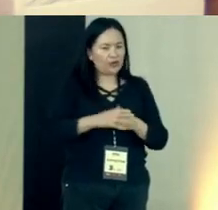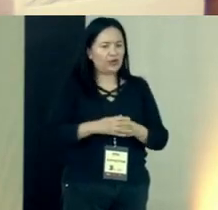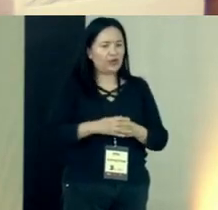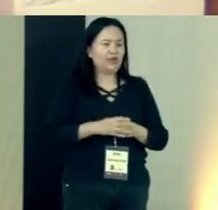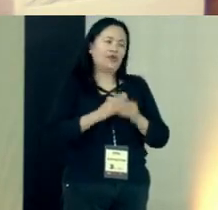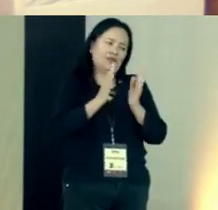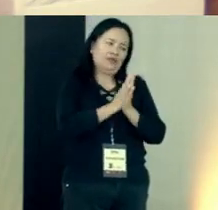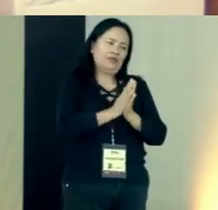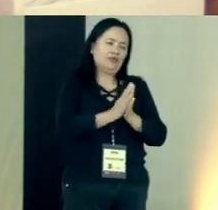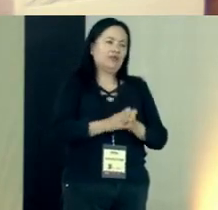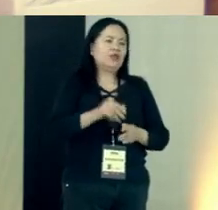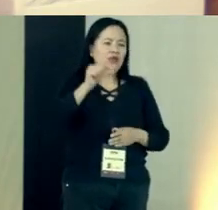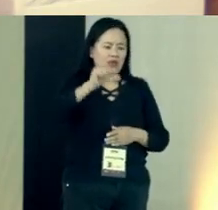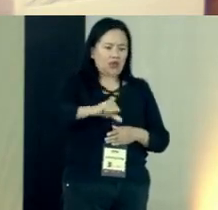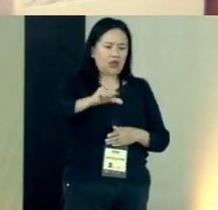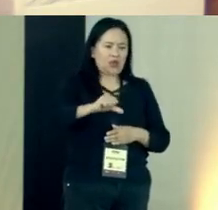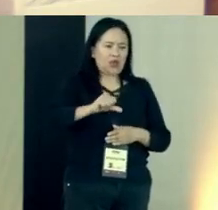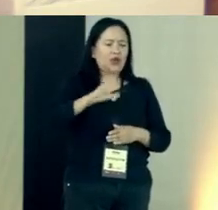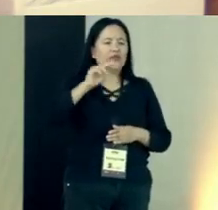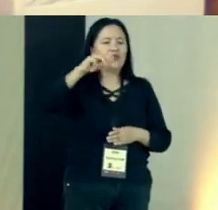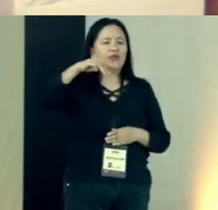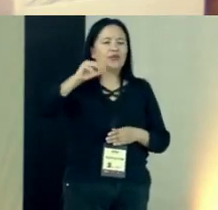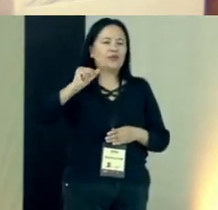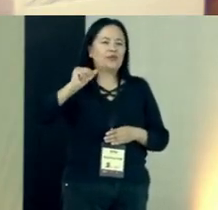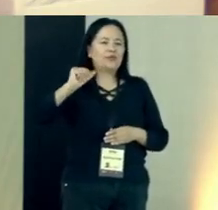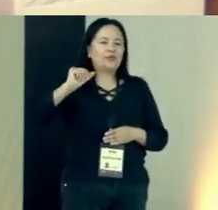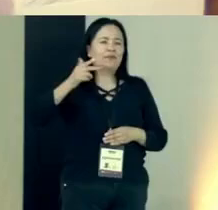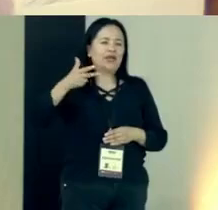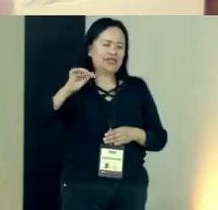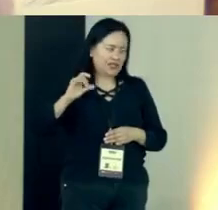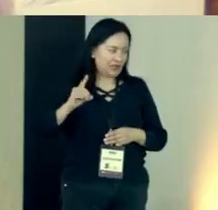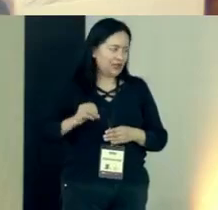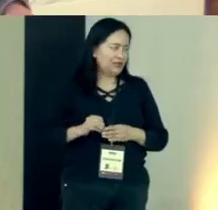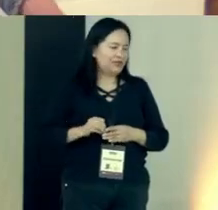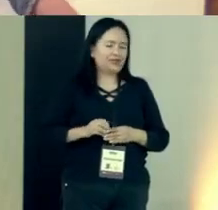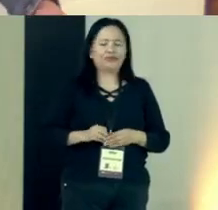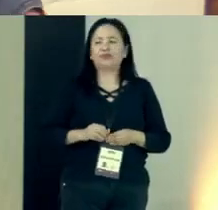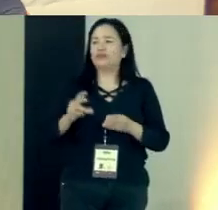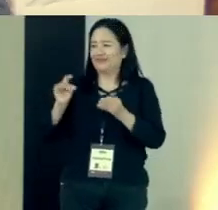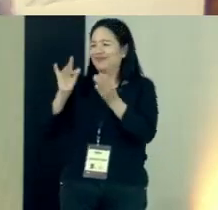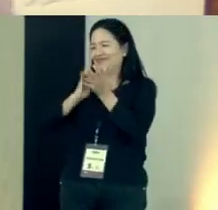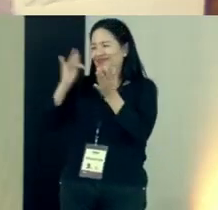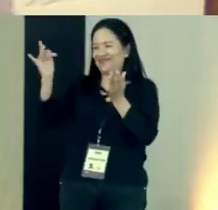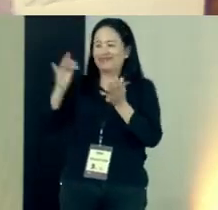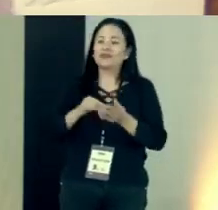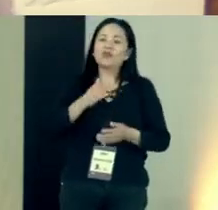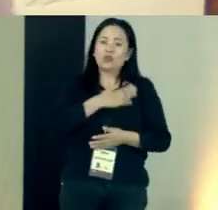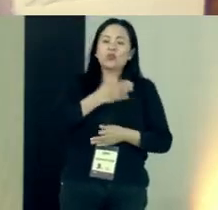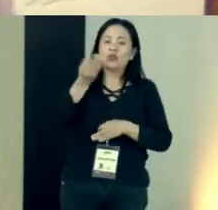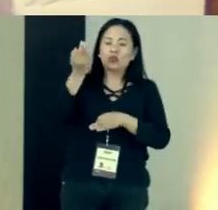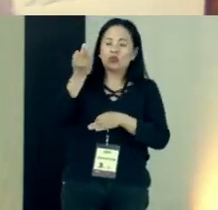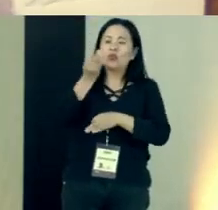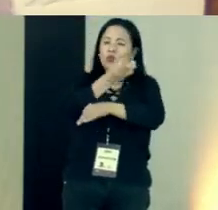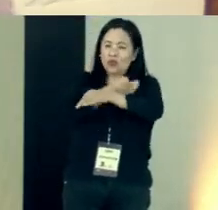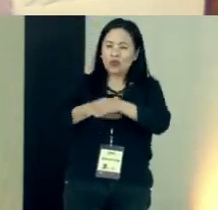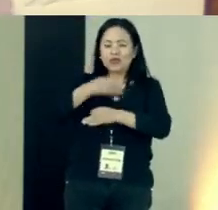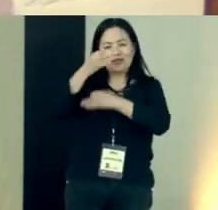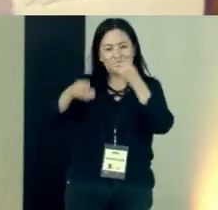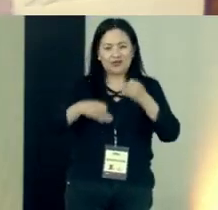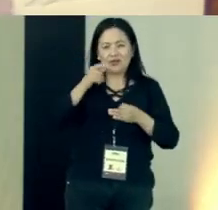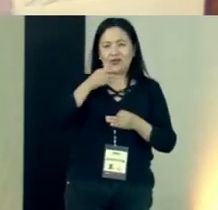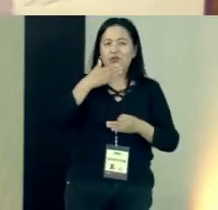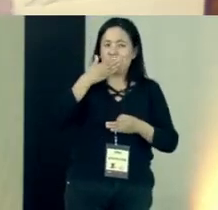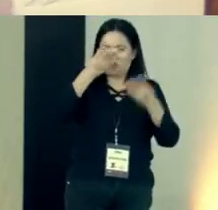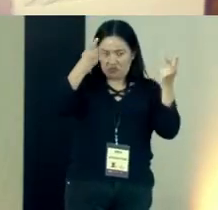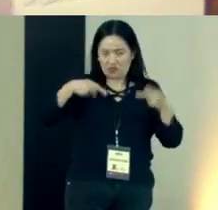por supuesto de nuestro autor estrella, que es Machado de Asís. Muchísimas gracias, Rocío. Buenas tardes a todos. Gracias por venir